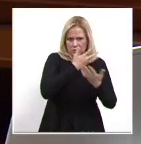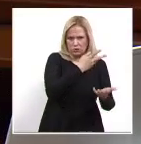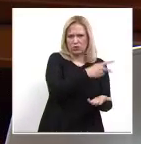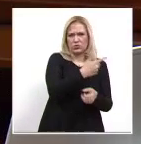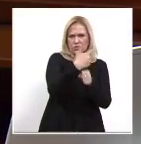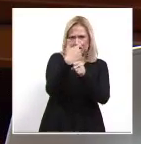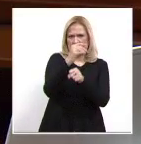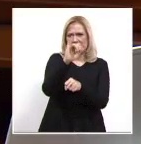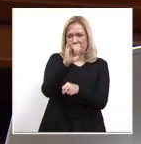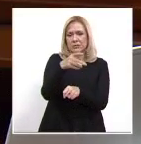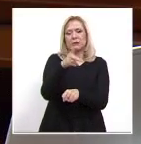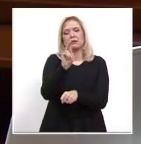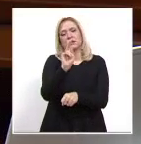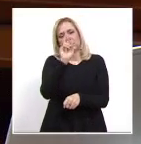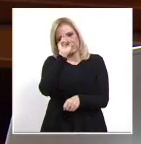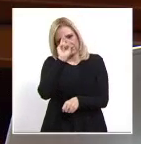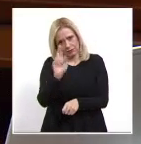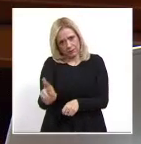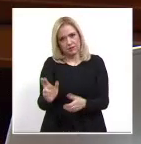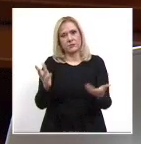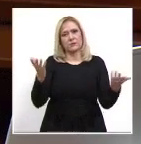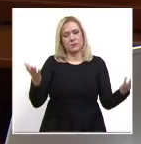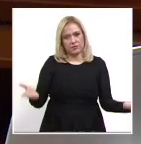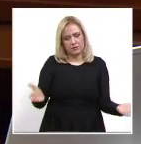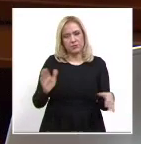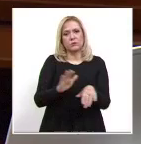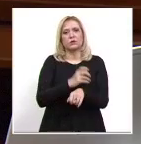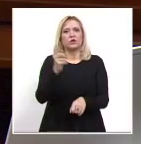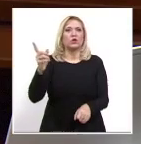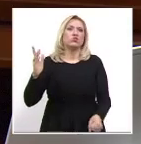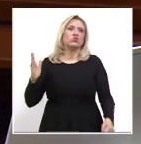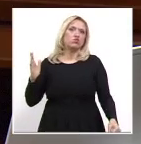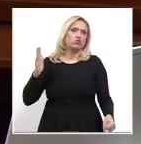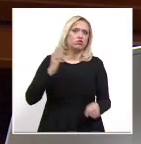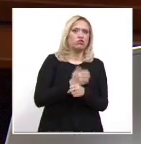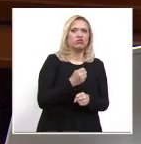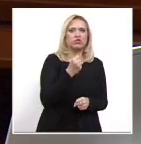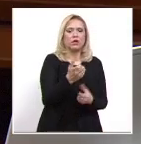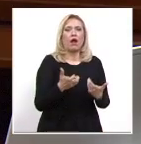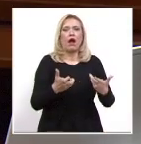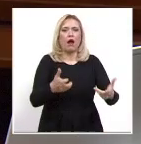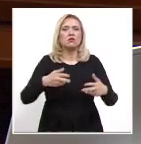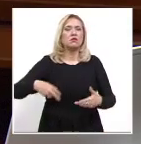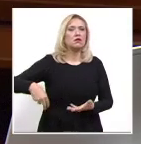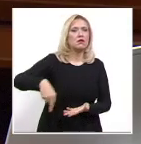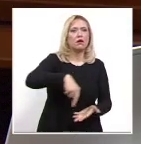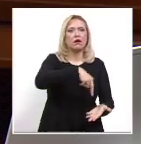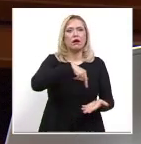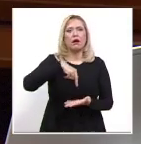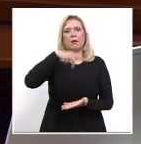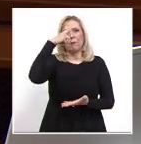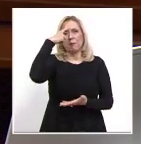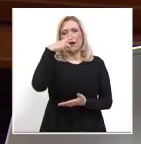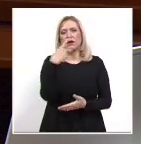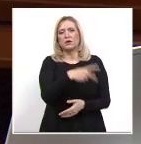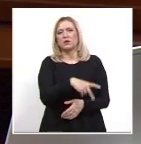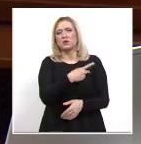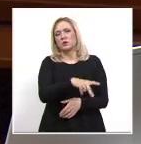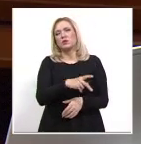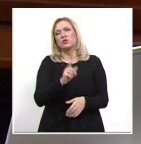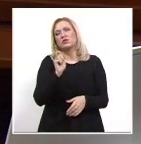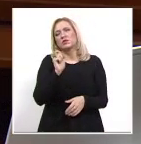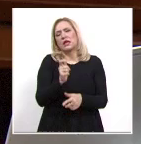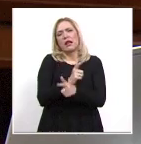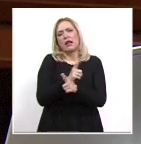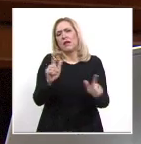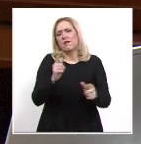disposición impugnada termina por criminalizar la ocupación del espacio público respecto de actividades que gozan